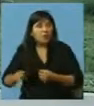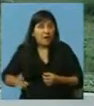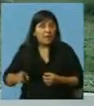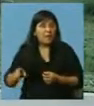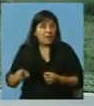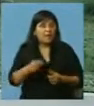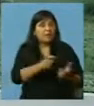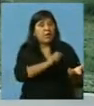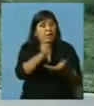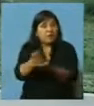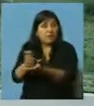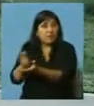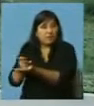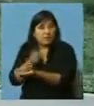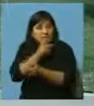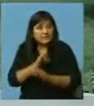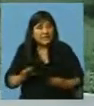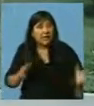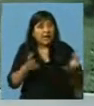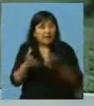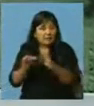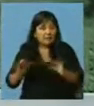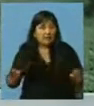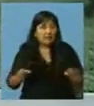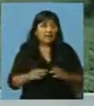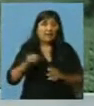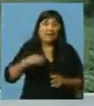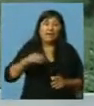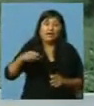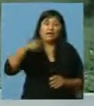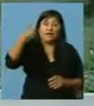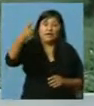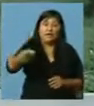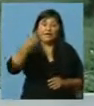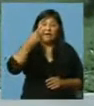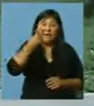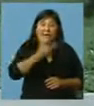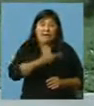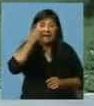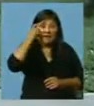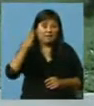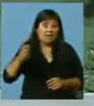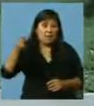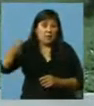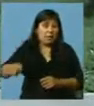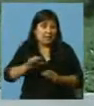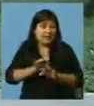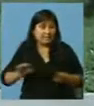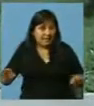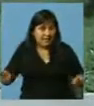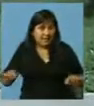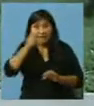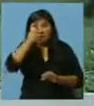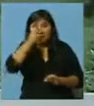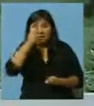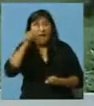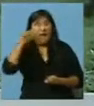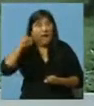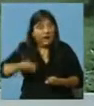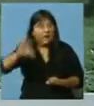escenario de quita del IFE, como se está discutiendo para el año que viene, es un 25% de la población de la provincia la que recibe esta